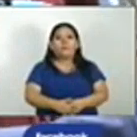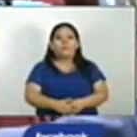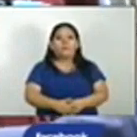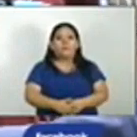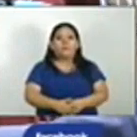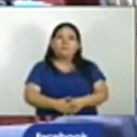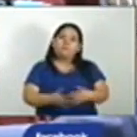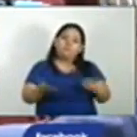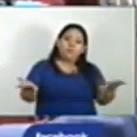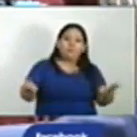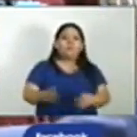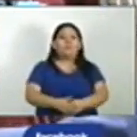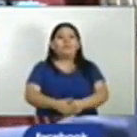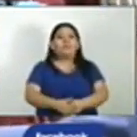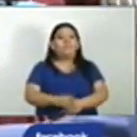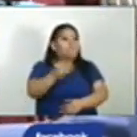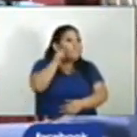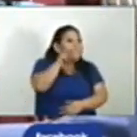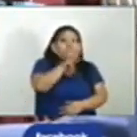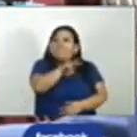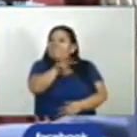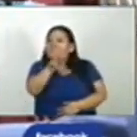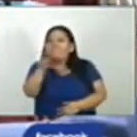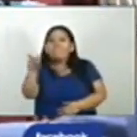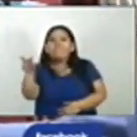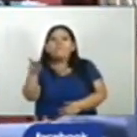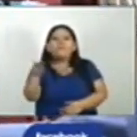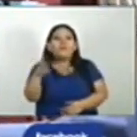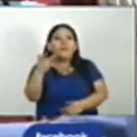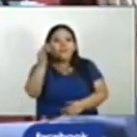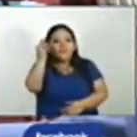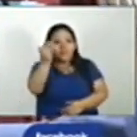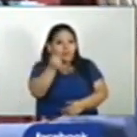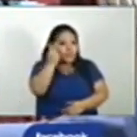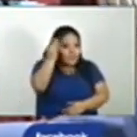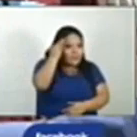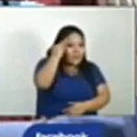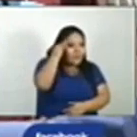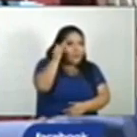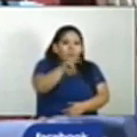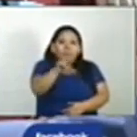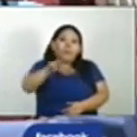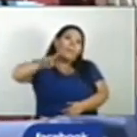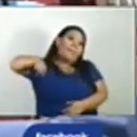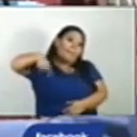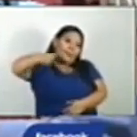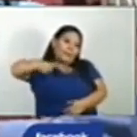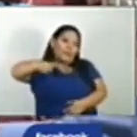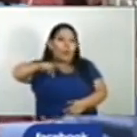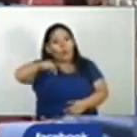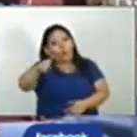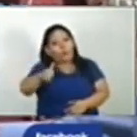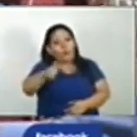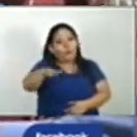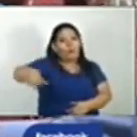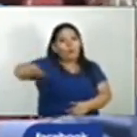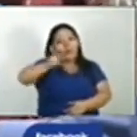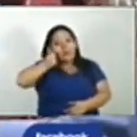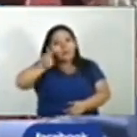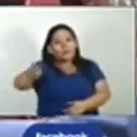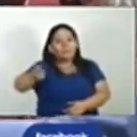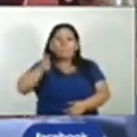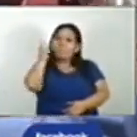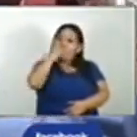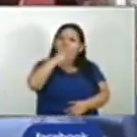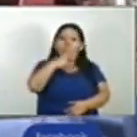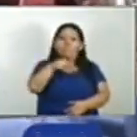Pues todo, ahorita por el momento todo, estamos todavía ya por conocer mañana otros lugares. Y imagino que es bien